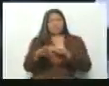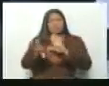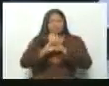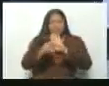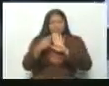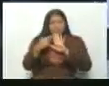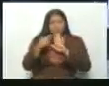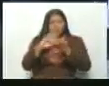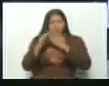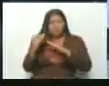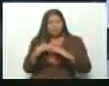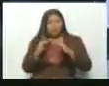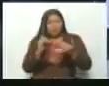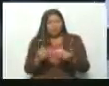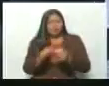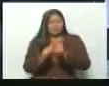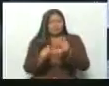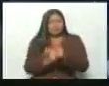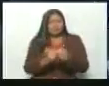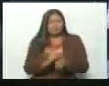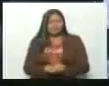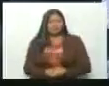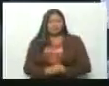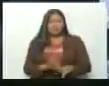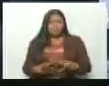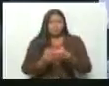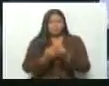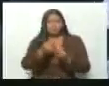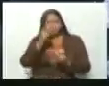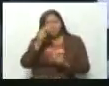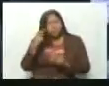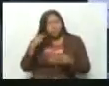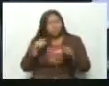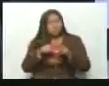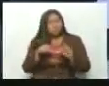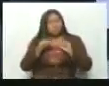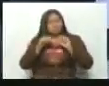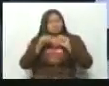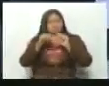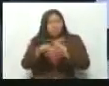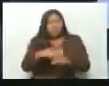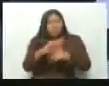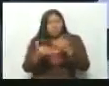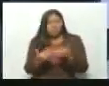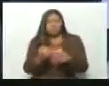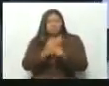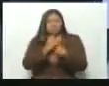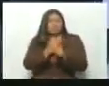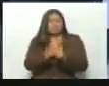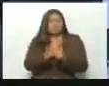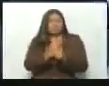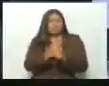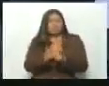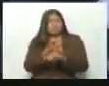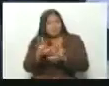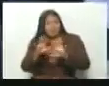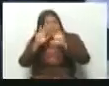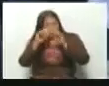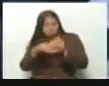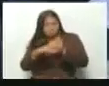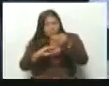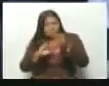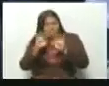ejemplares de medios comunitarios alternativos, de compañeros y compañeras que continúan trabajando desde sus casas, desde la computadora, y que ellos